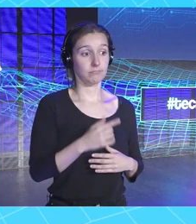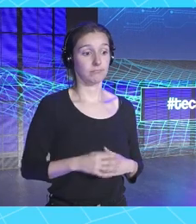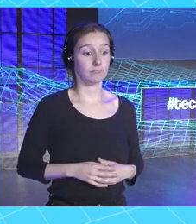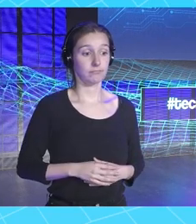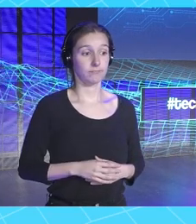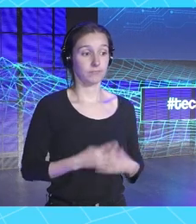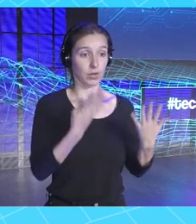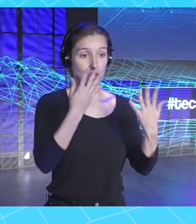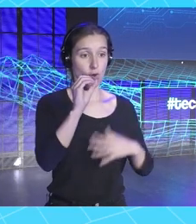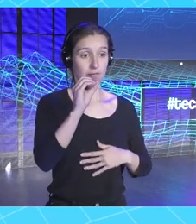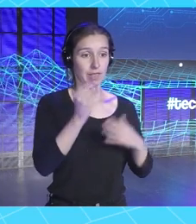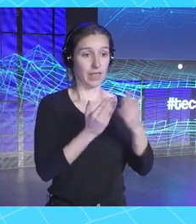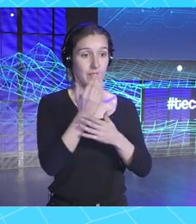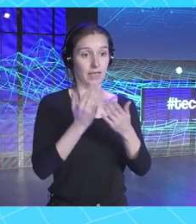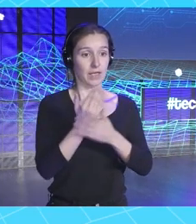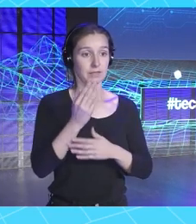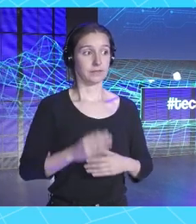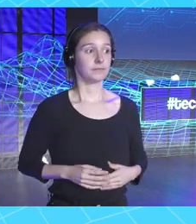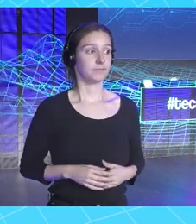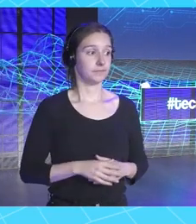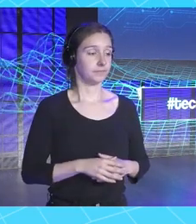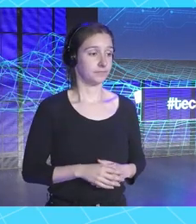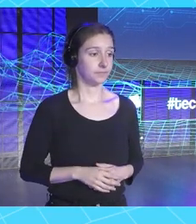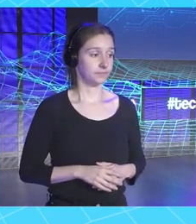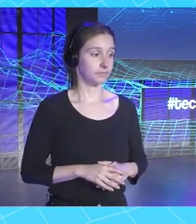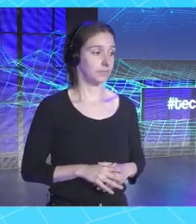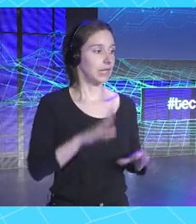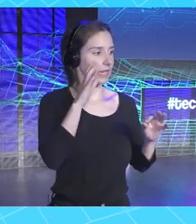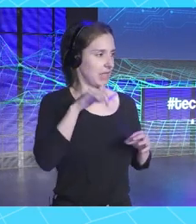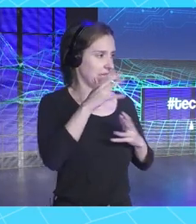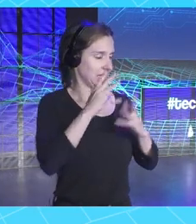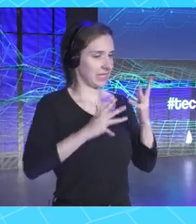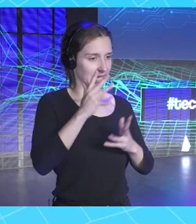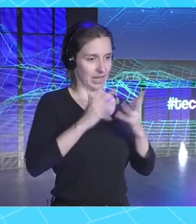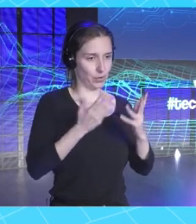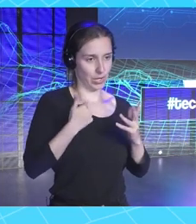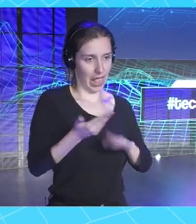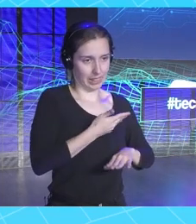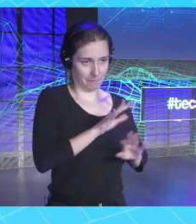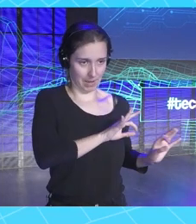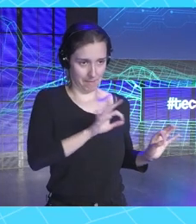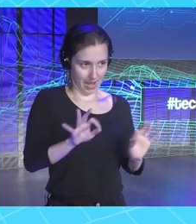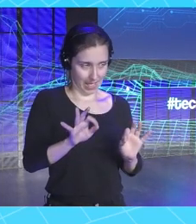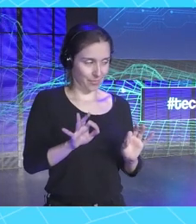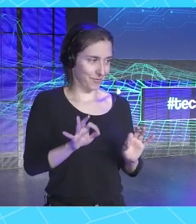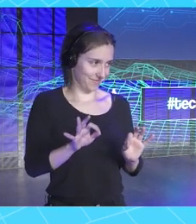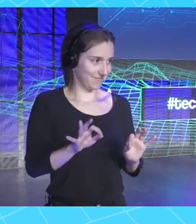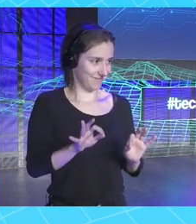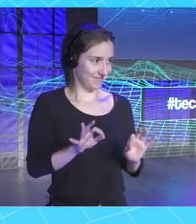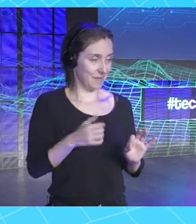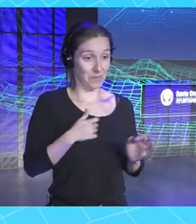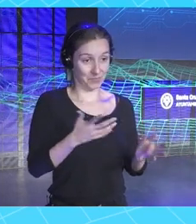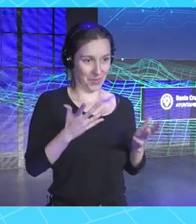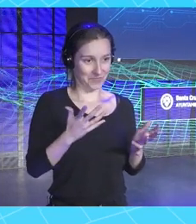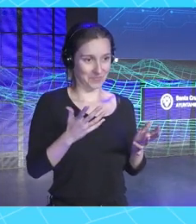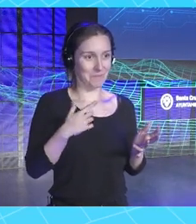90 días realmente este cálculo que acabo de hacer lo tenía preparado Pero hecho como es que me